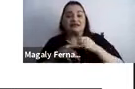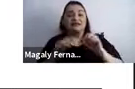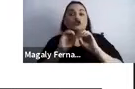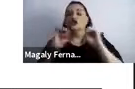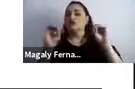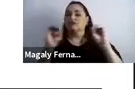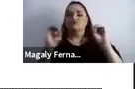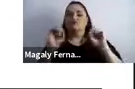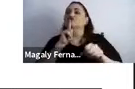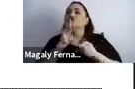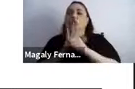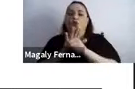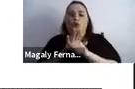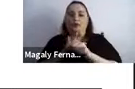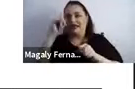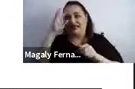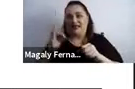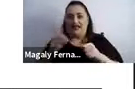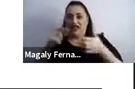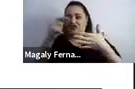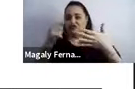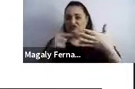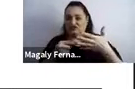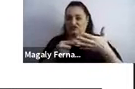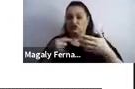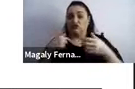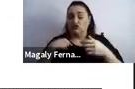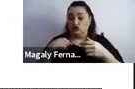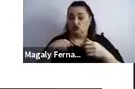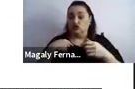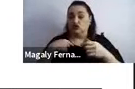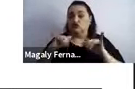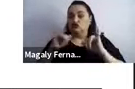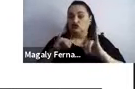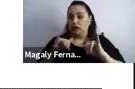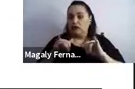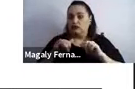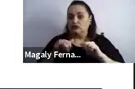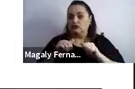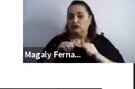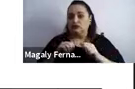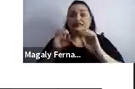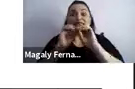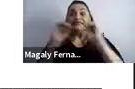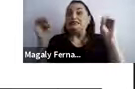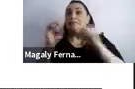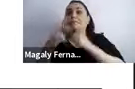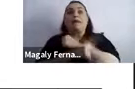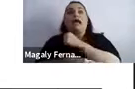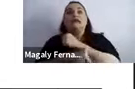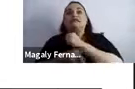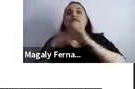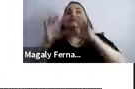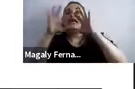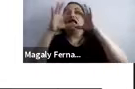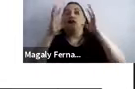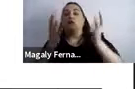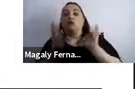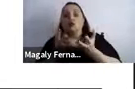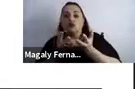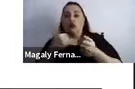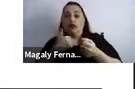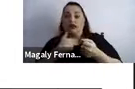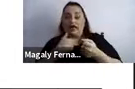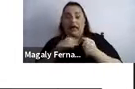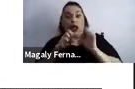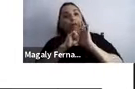cumplan estos criterios y nos estamos quedando prácticamente sin países en el mundo que tengan